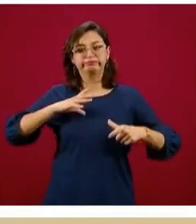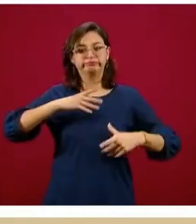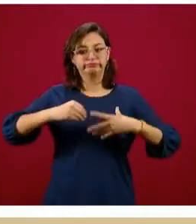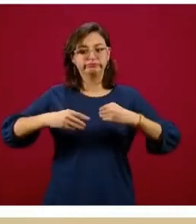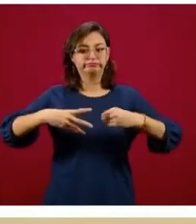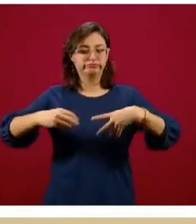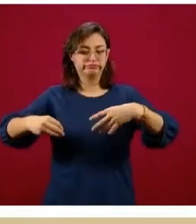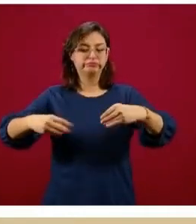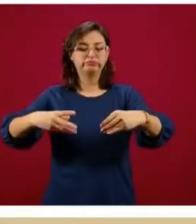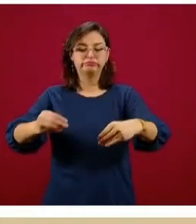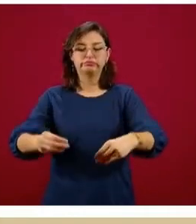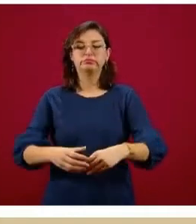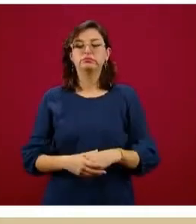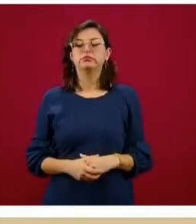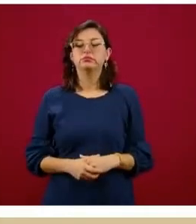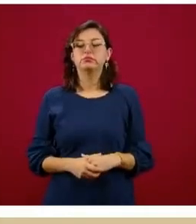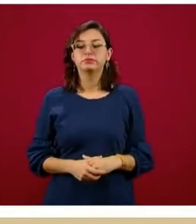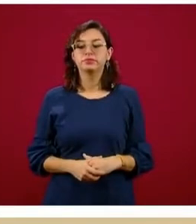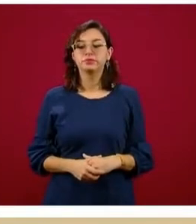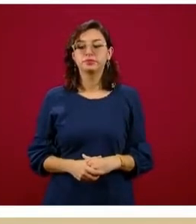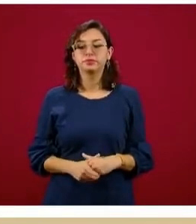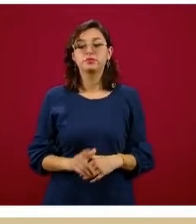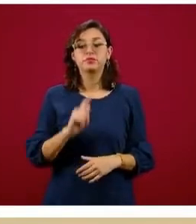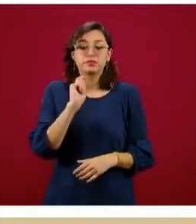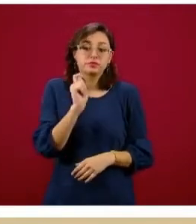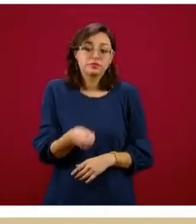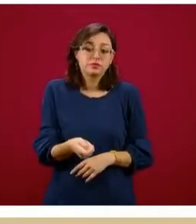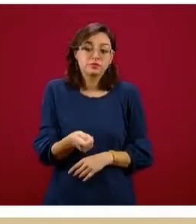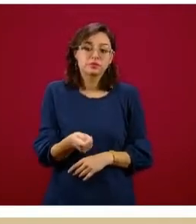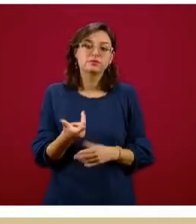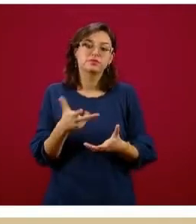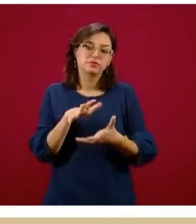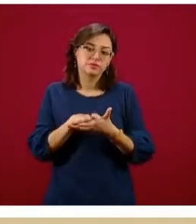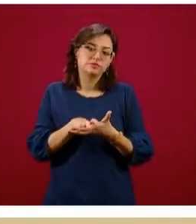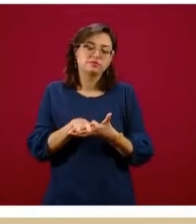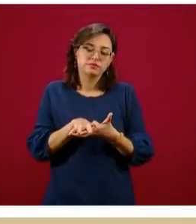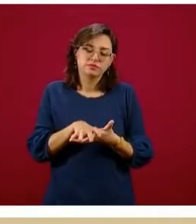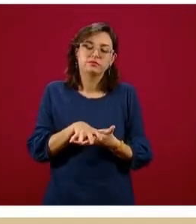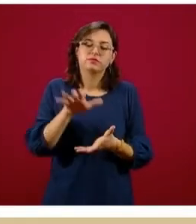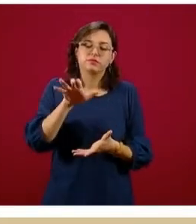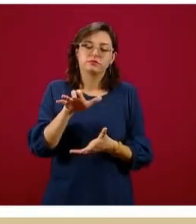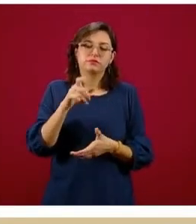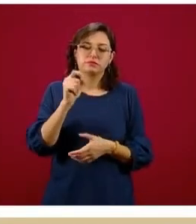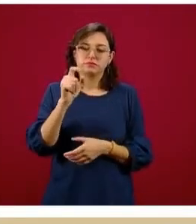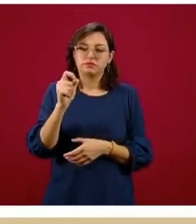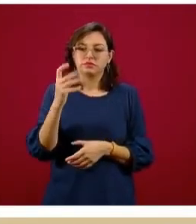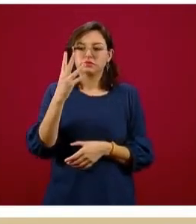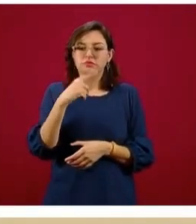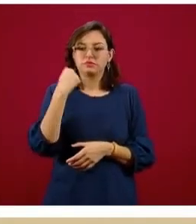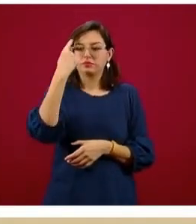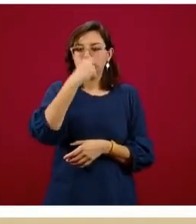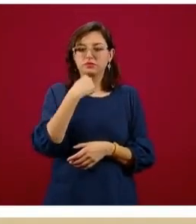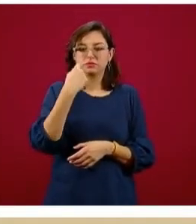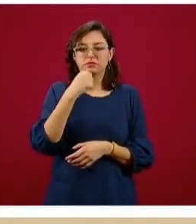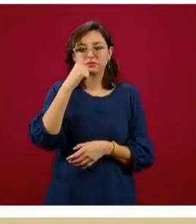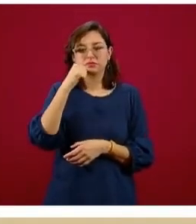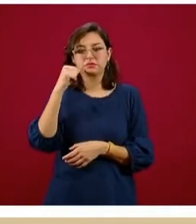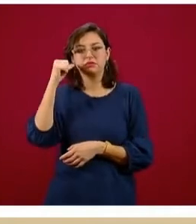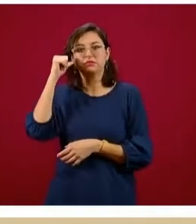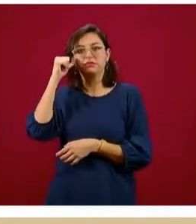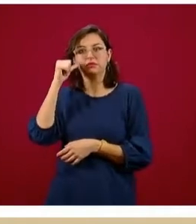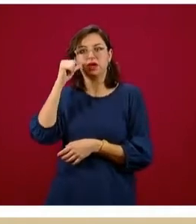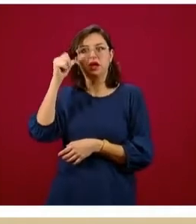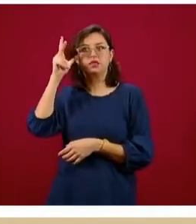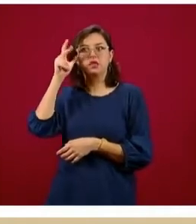confirmada de casos en las últimas 24 horas, que son de la mayor carga en 24 horas que hemos tenido si comparamos con las demás